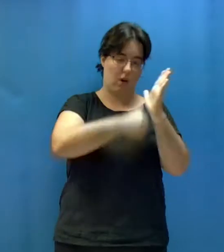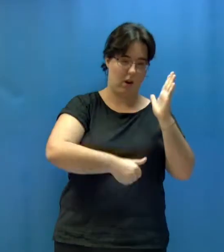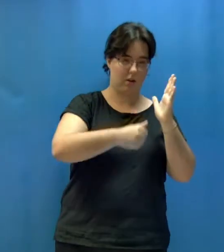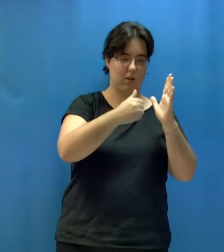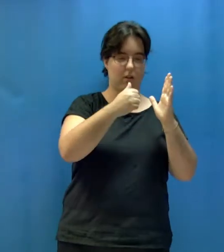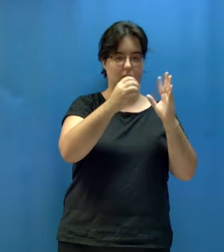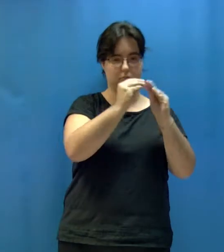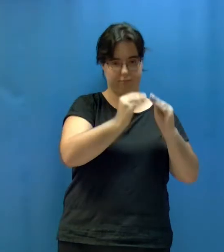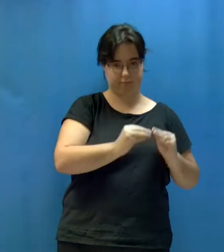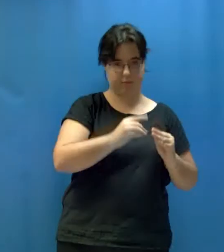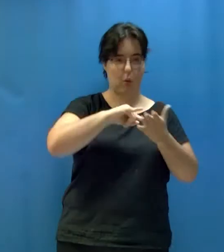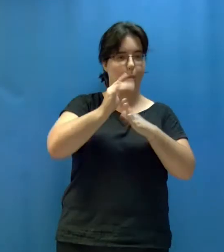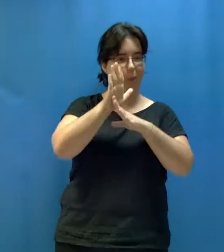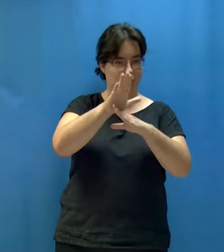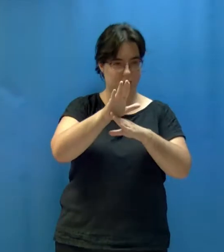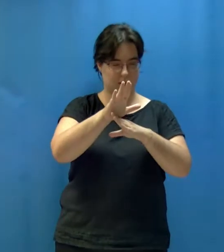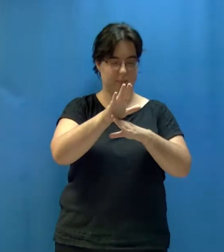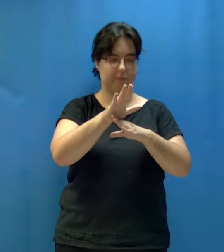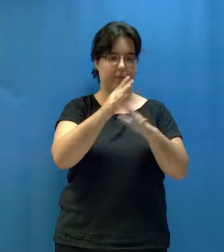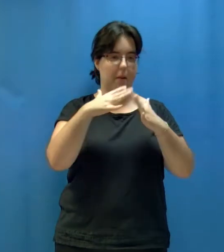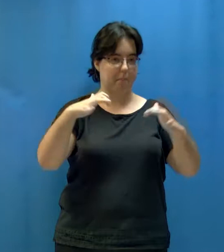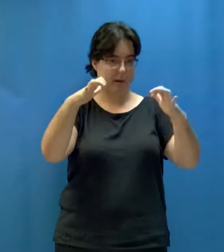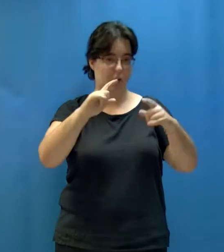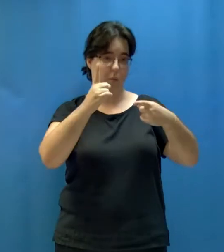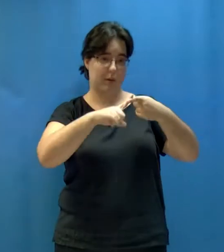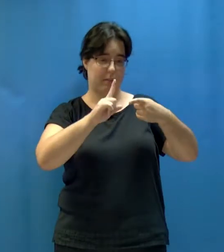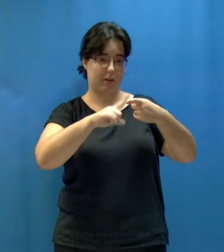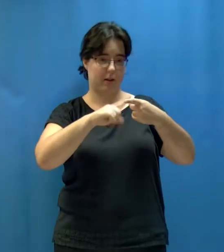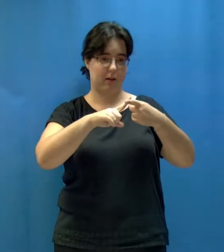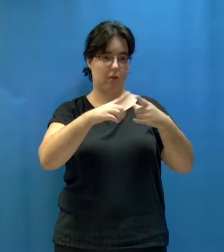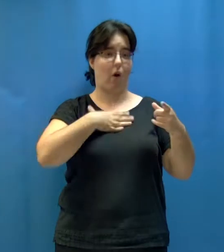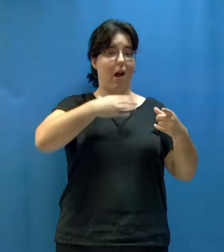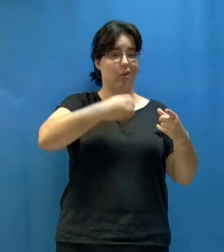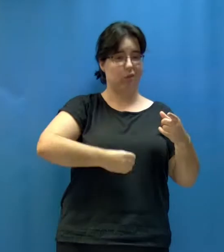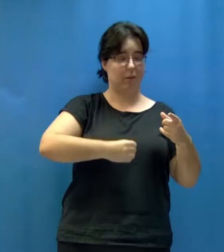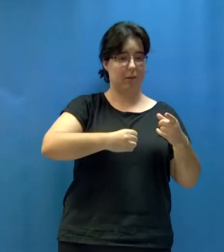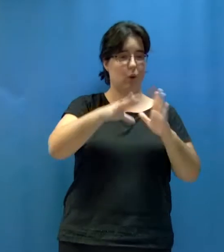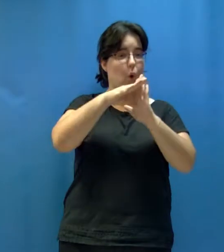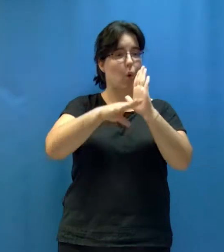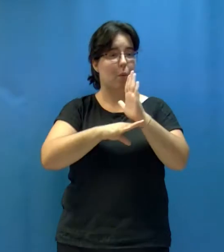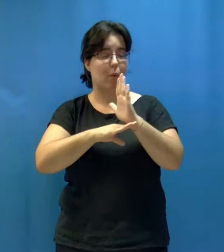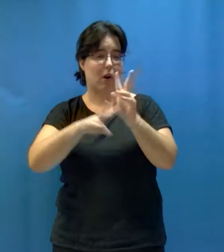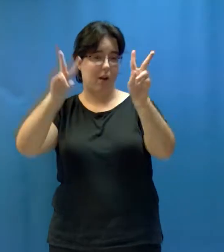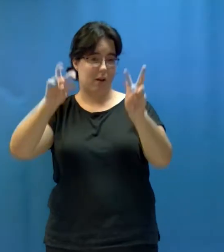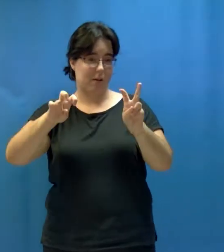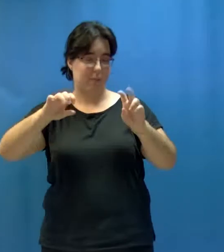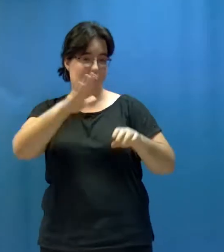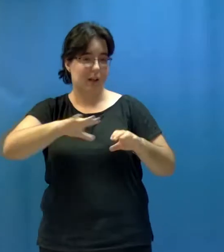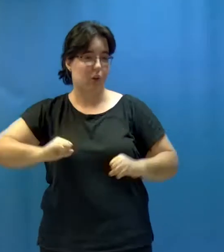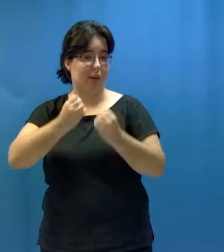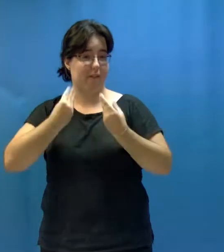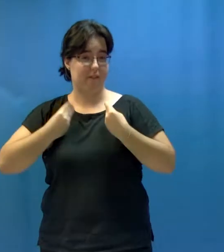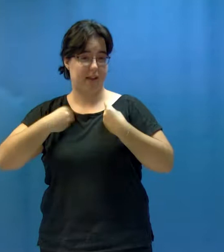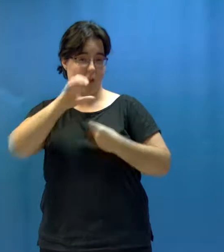siguiente propuesta de acuerdo al Pleno. Primero, acordar la adhesión del Ayuntamiento de Castellón al programa europeo Kids Save Lives, impulsado por el Consejo Europeo